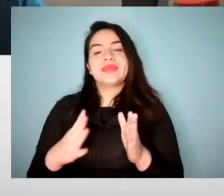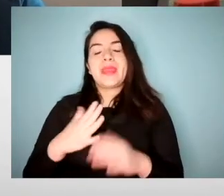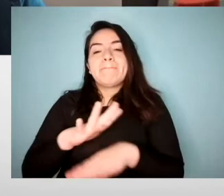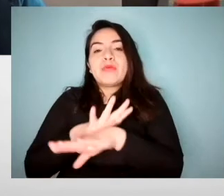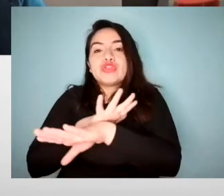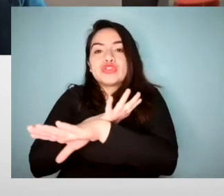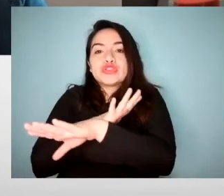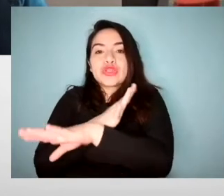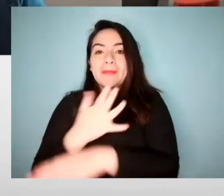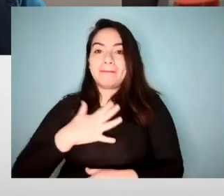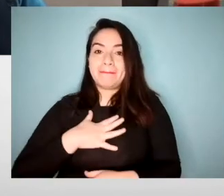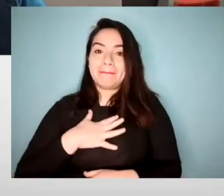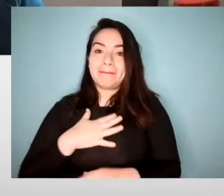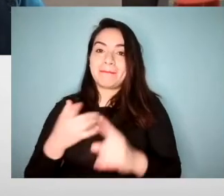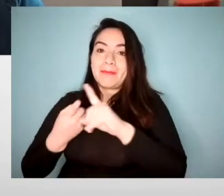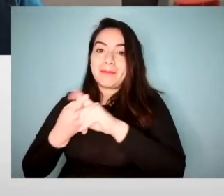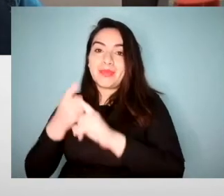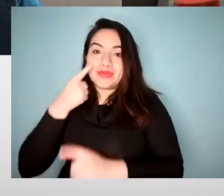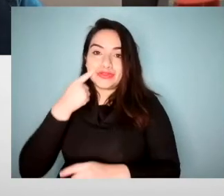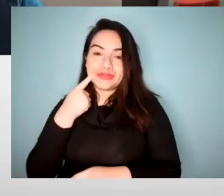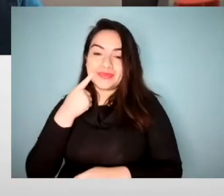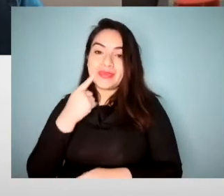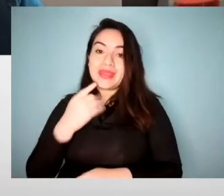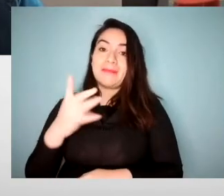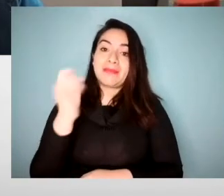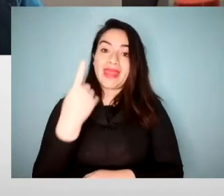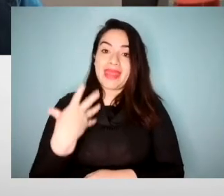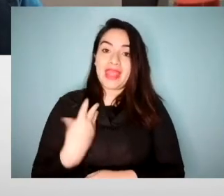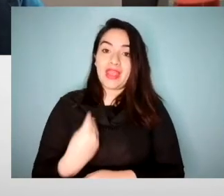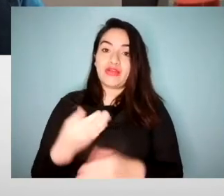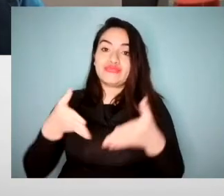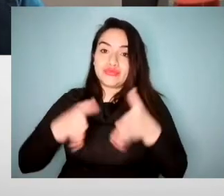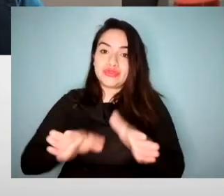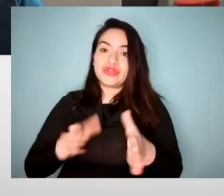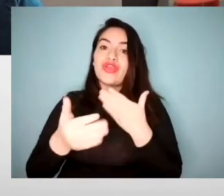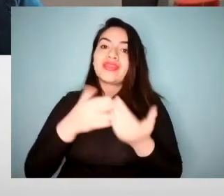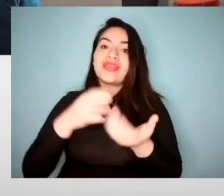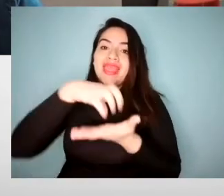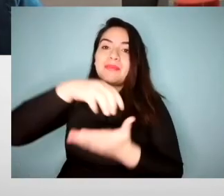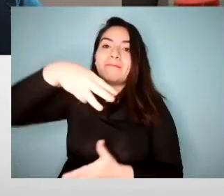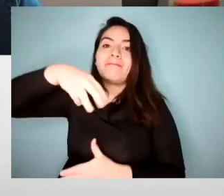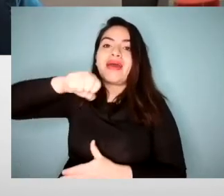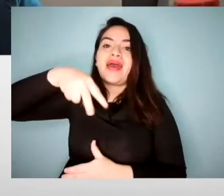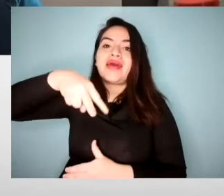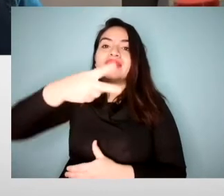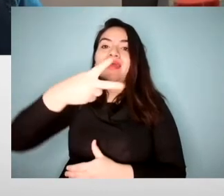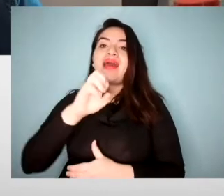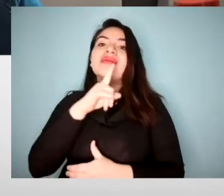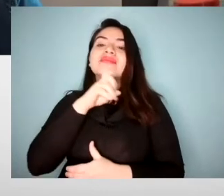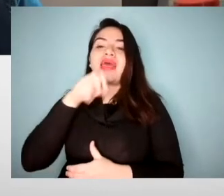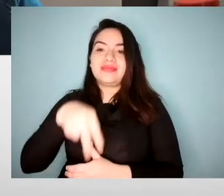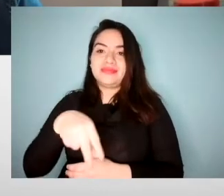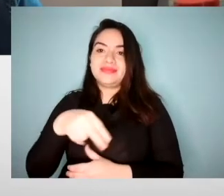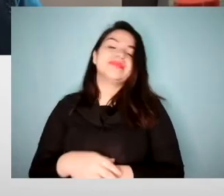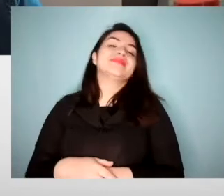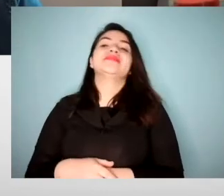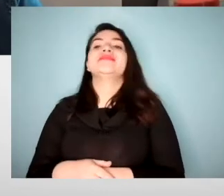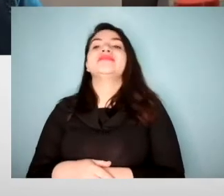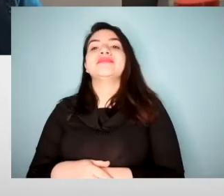para mi esposo, porque nuestro primer hijo nació en Manhattan, en Kansas. Muy bien,